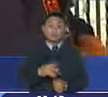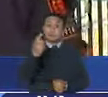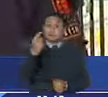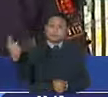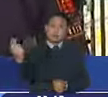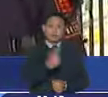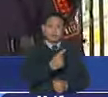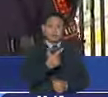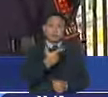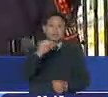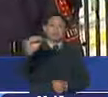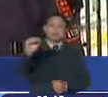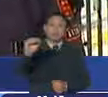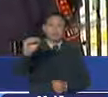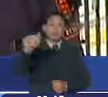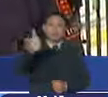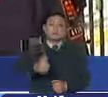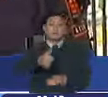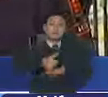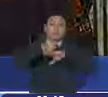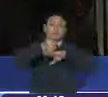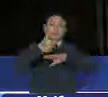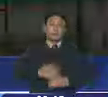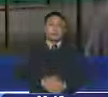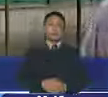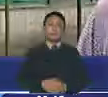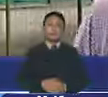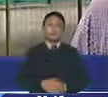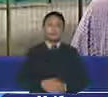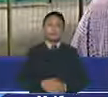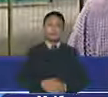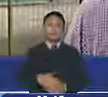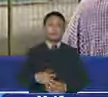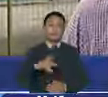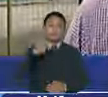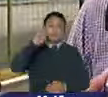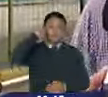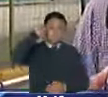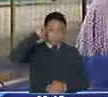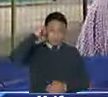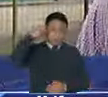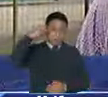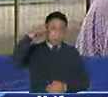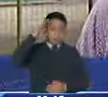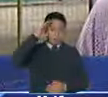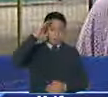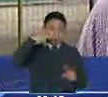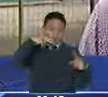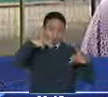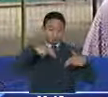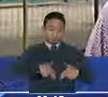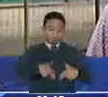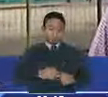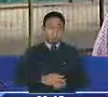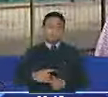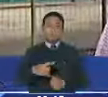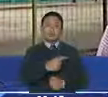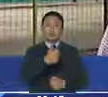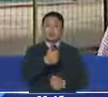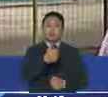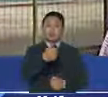dio alerta a la entidad pertinente. Recordemos que el guardia hizo lo que efectivamente